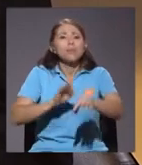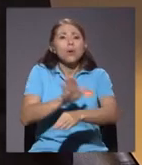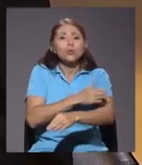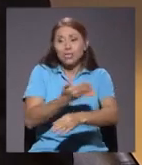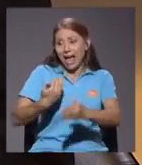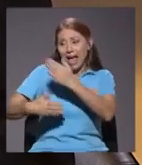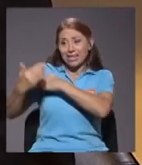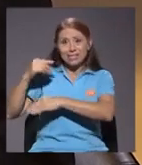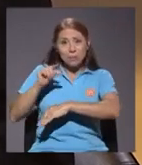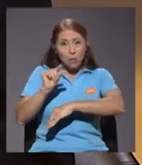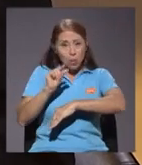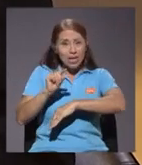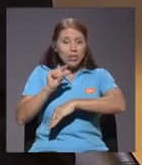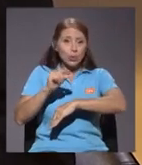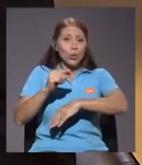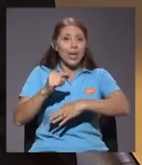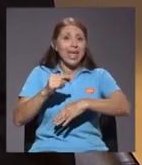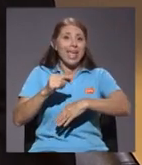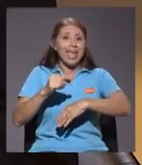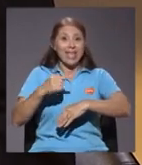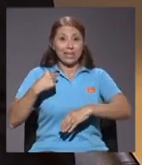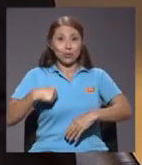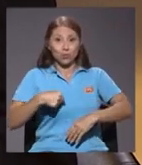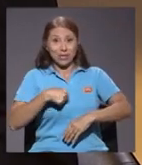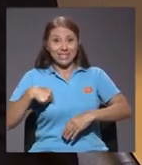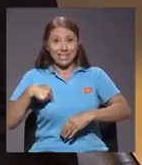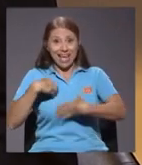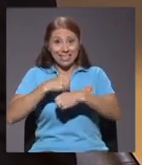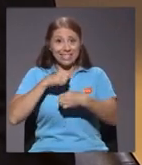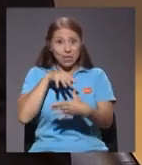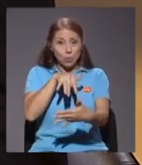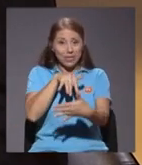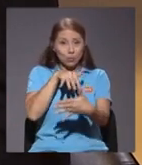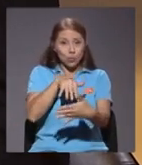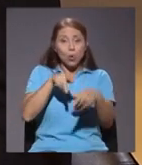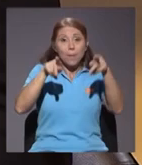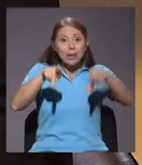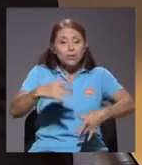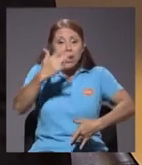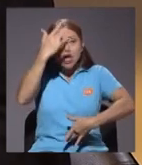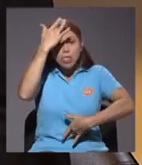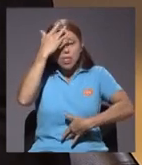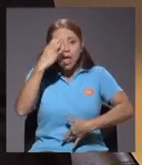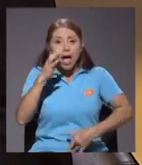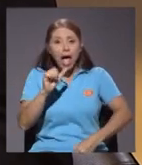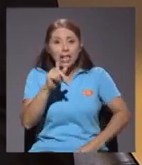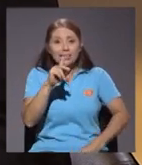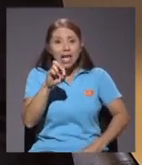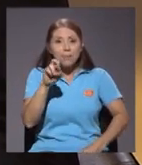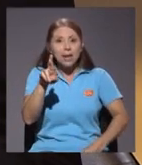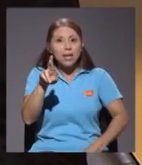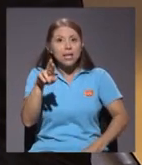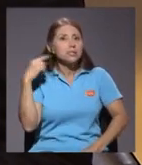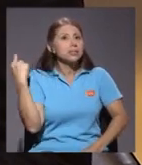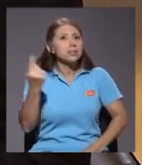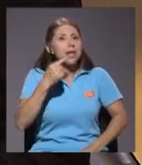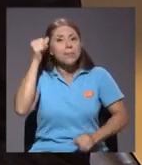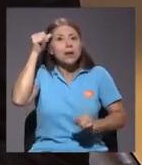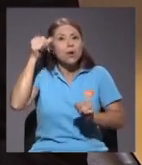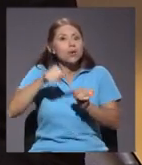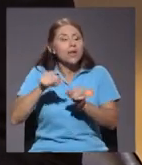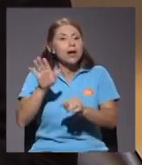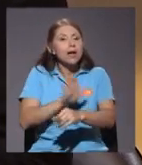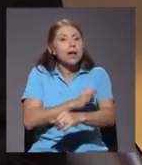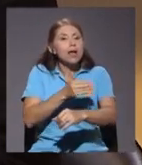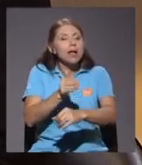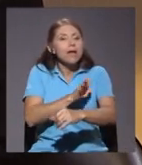suiza hicieron un estudio hace un año más o menos de que las personas con alzheimer siempre recordaban su tonada favorita porque porque la